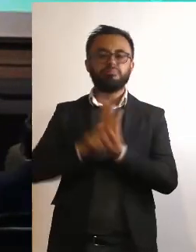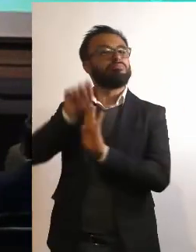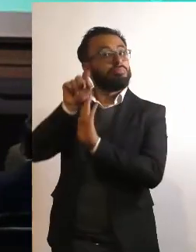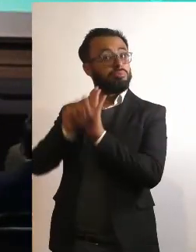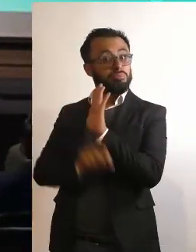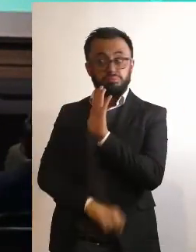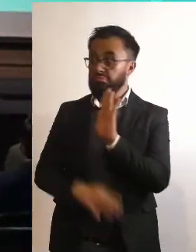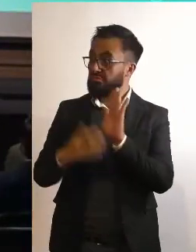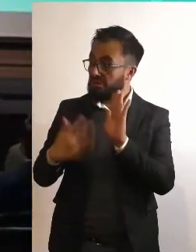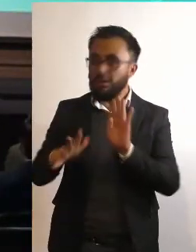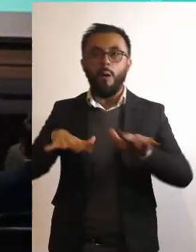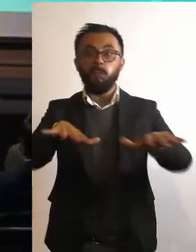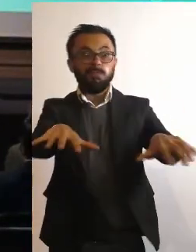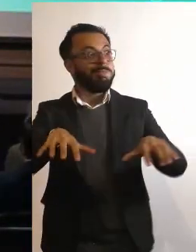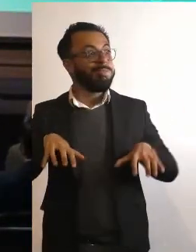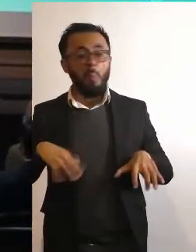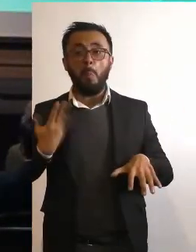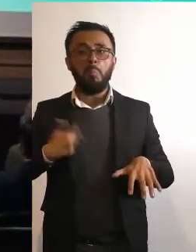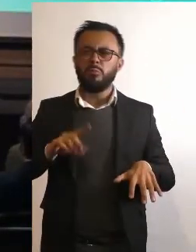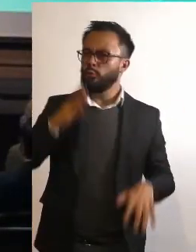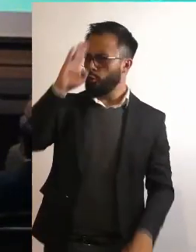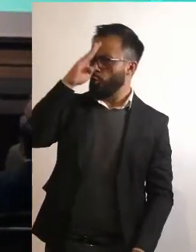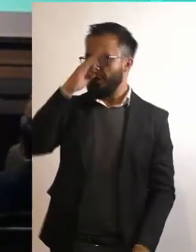levante su mano.